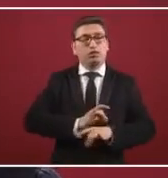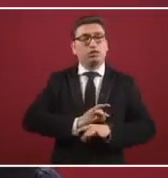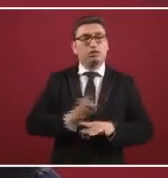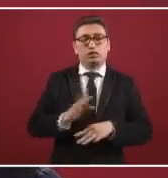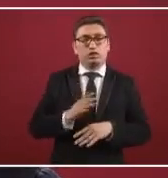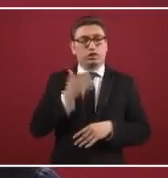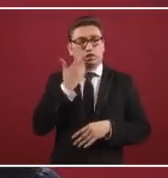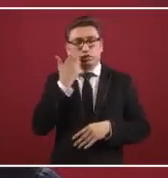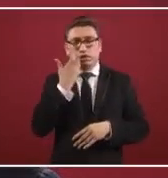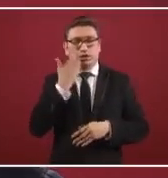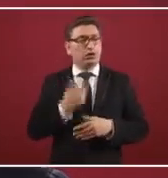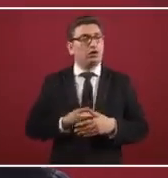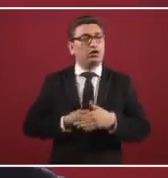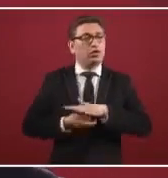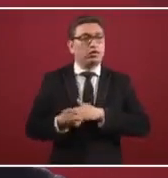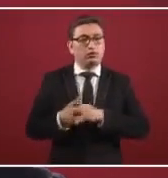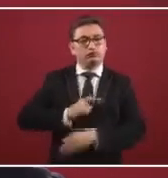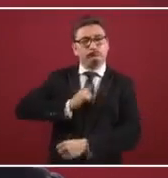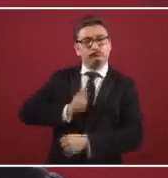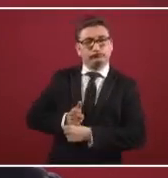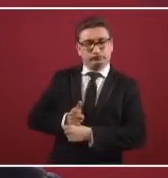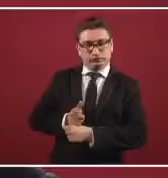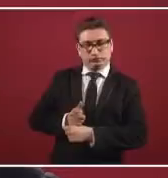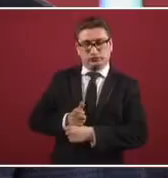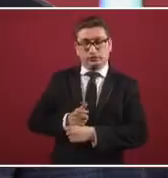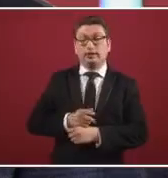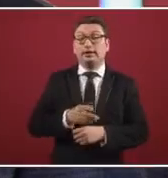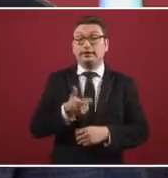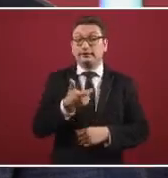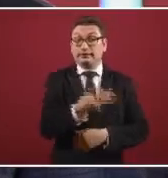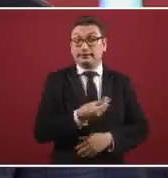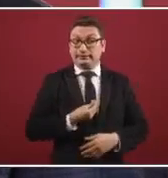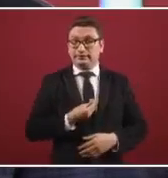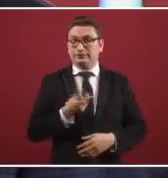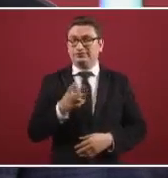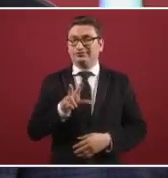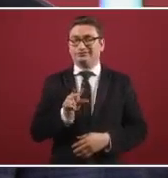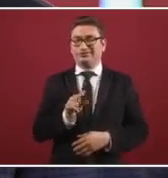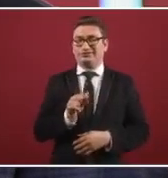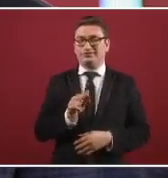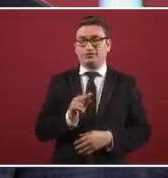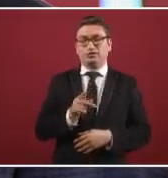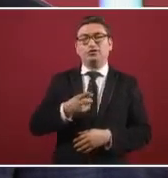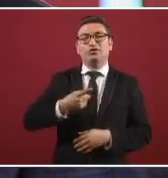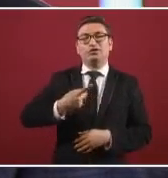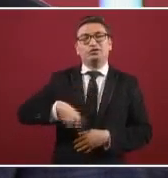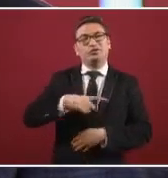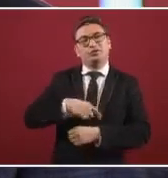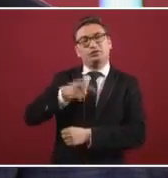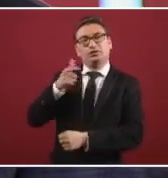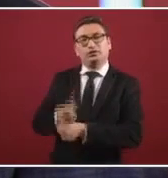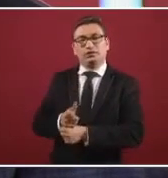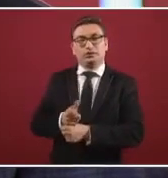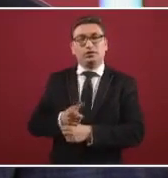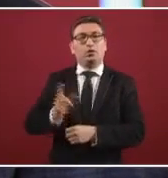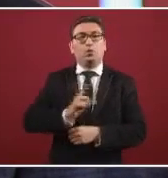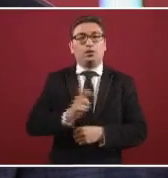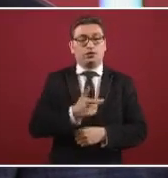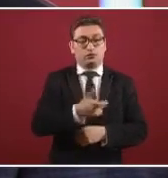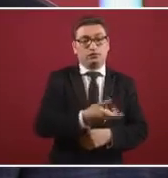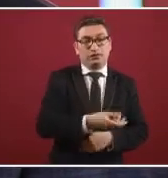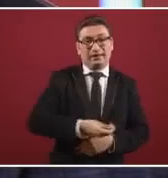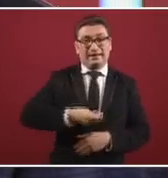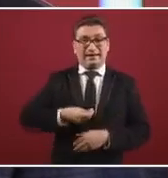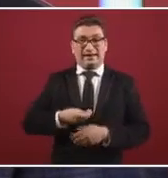los hemos agarrado en la maroma, nunca recibiendo el dinero, siempre los hemos podido cachar antes de que